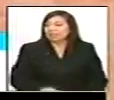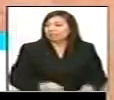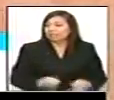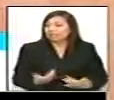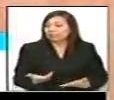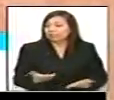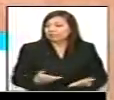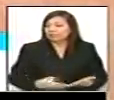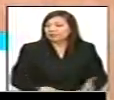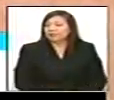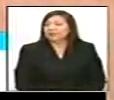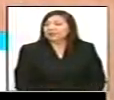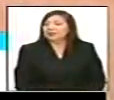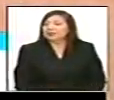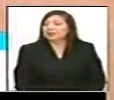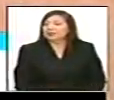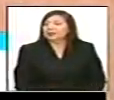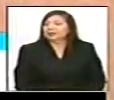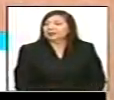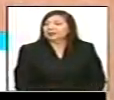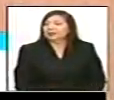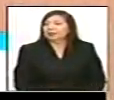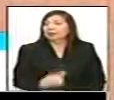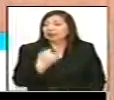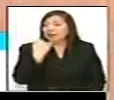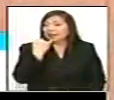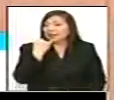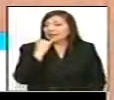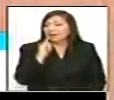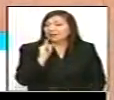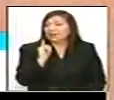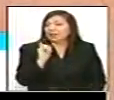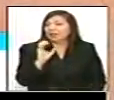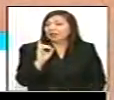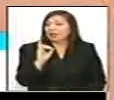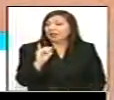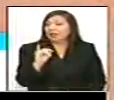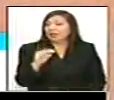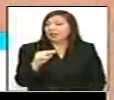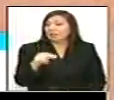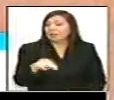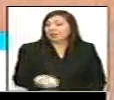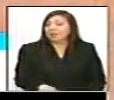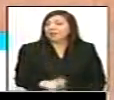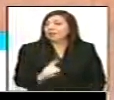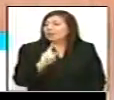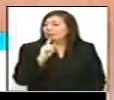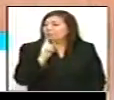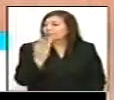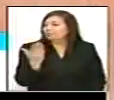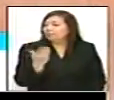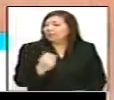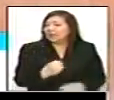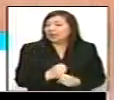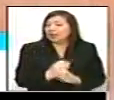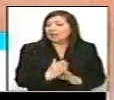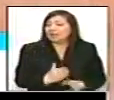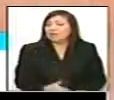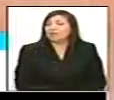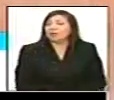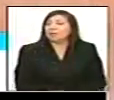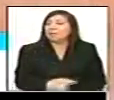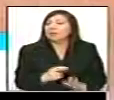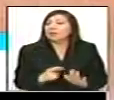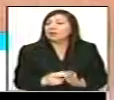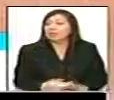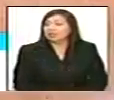de inhabilidad. Entonces, en el informe de INGEMET, que no se respetaron las formas con relación al